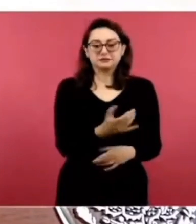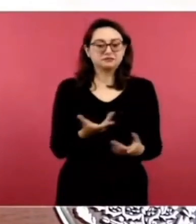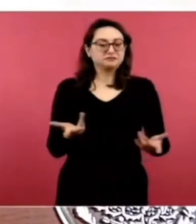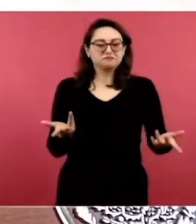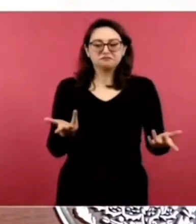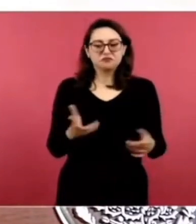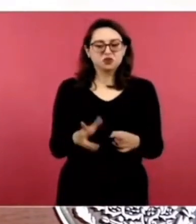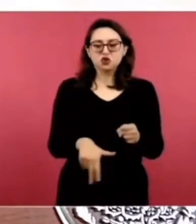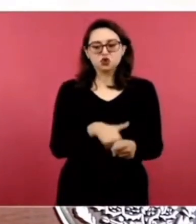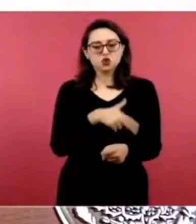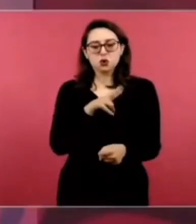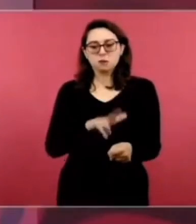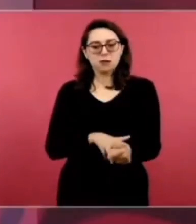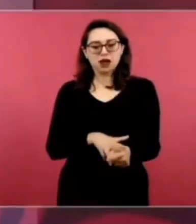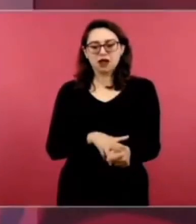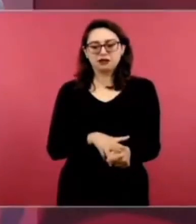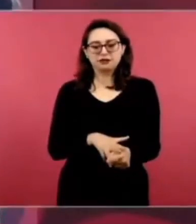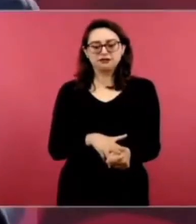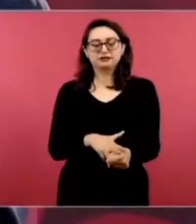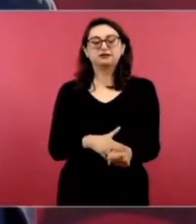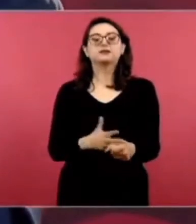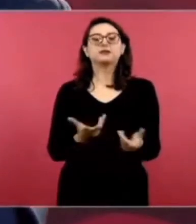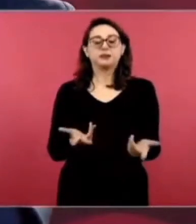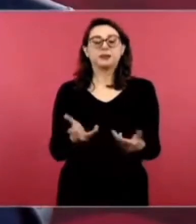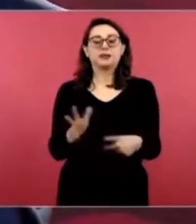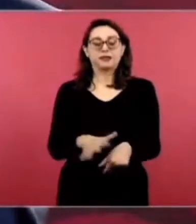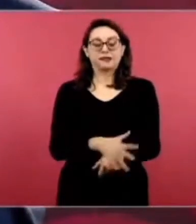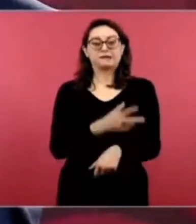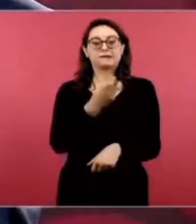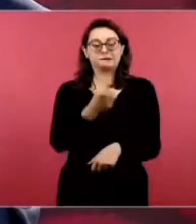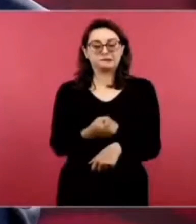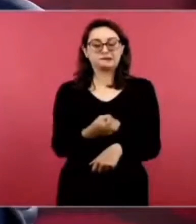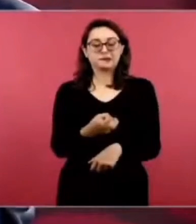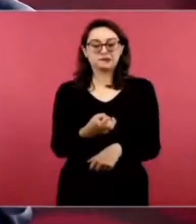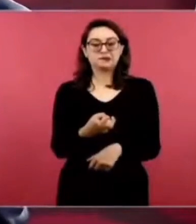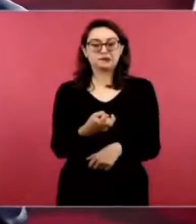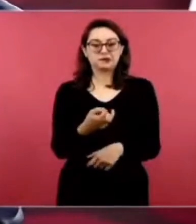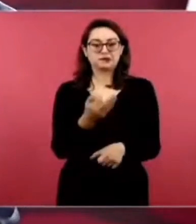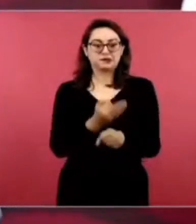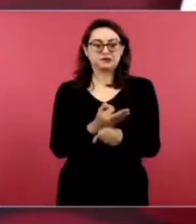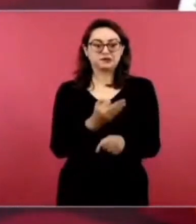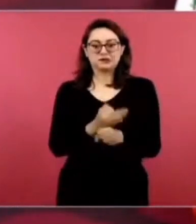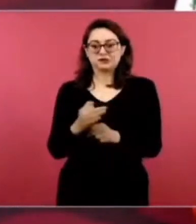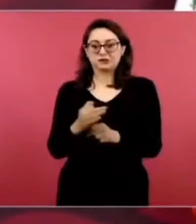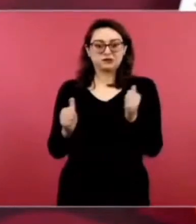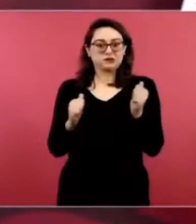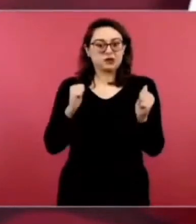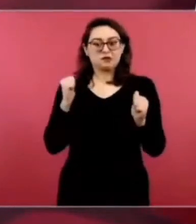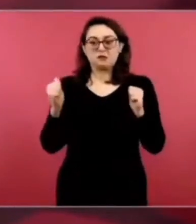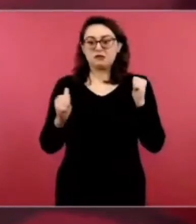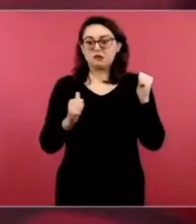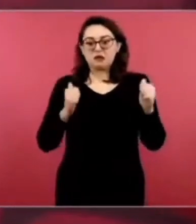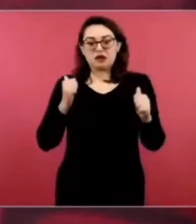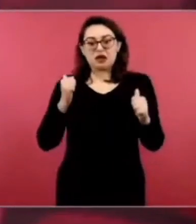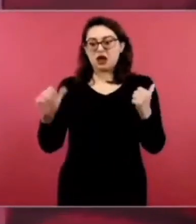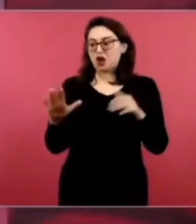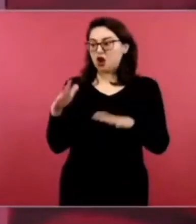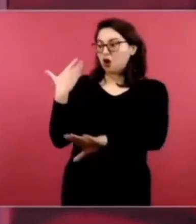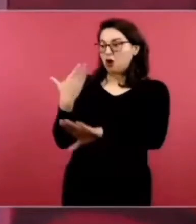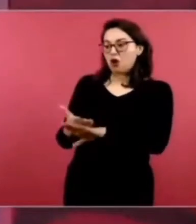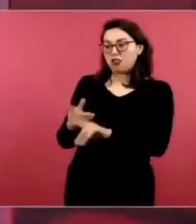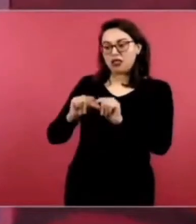en Estados Unidos y ya, ¿no?, están queriendo culpar a